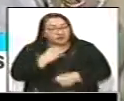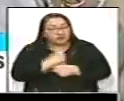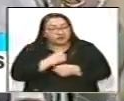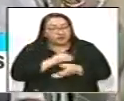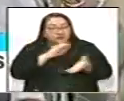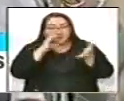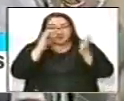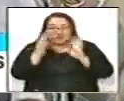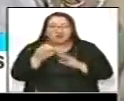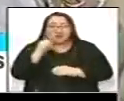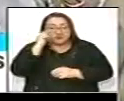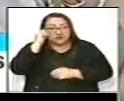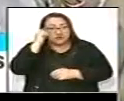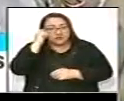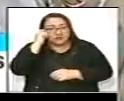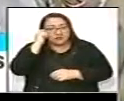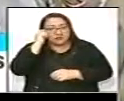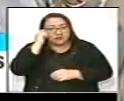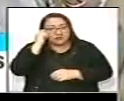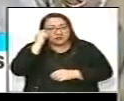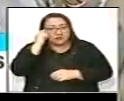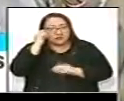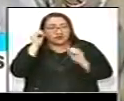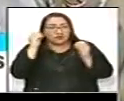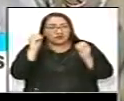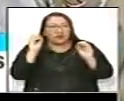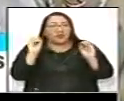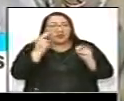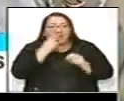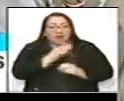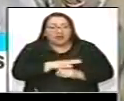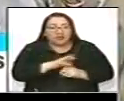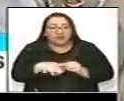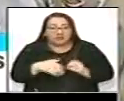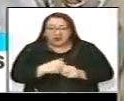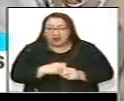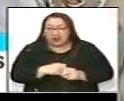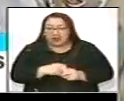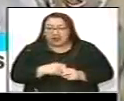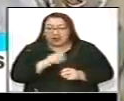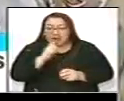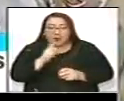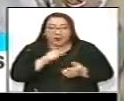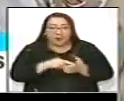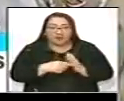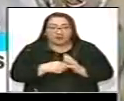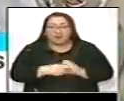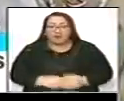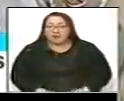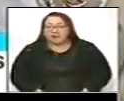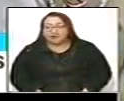entender. Juventudes, infancias, adolescencias son un punto